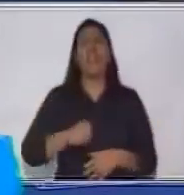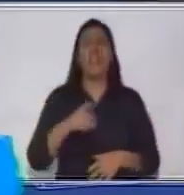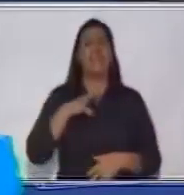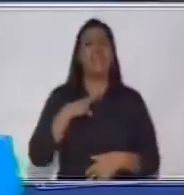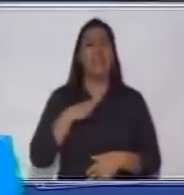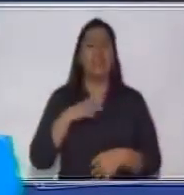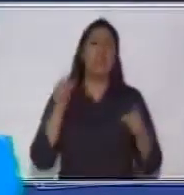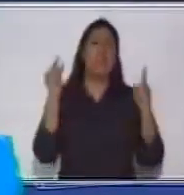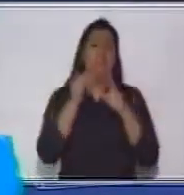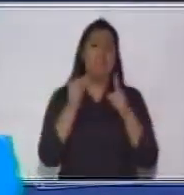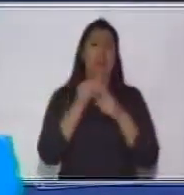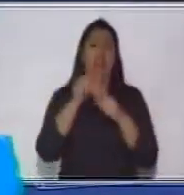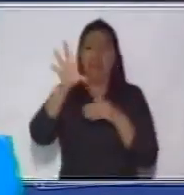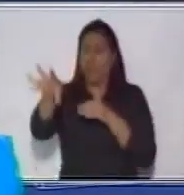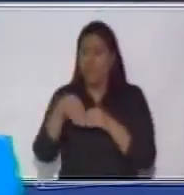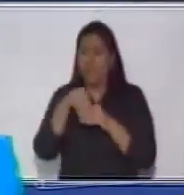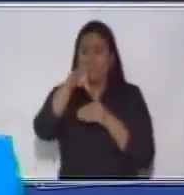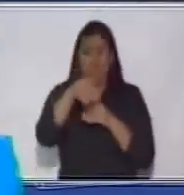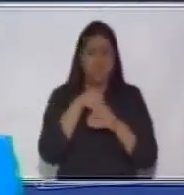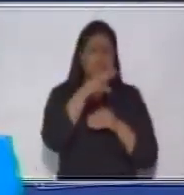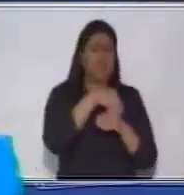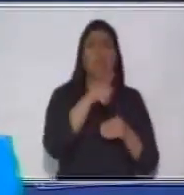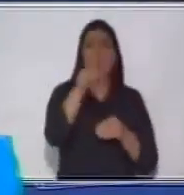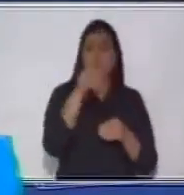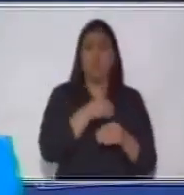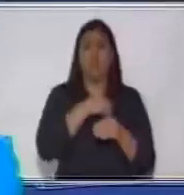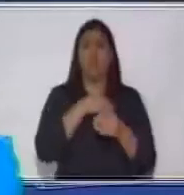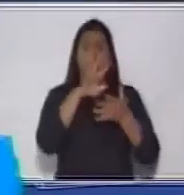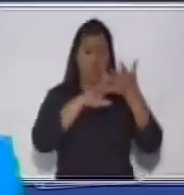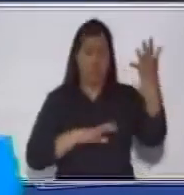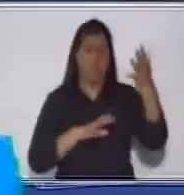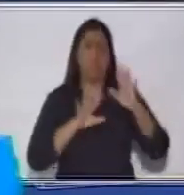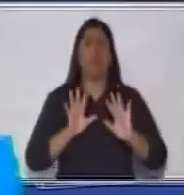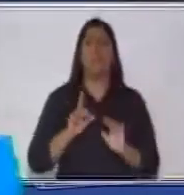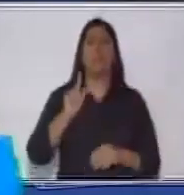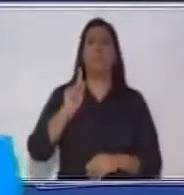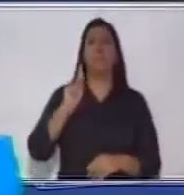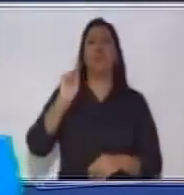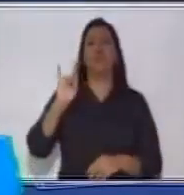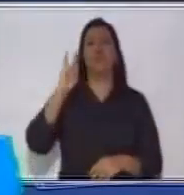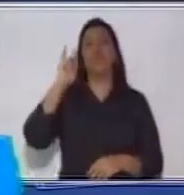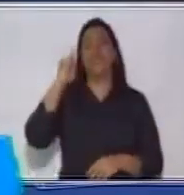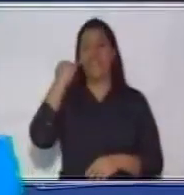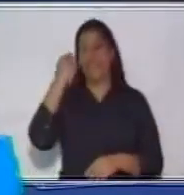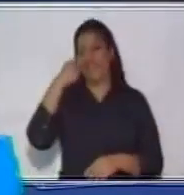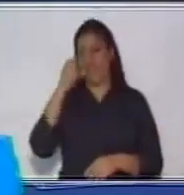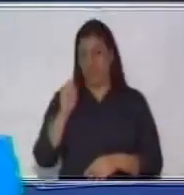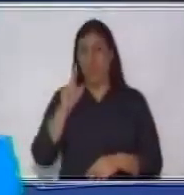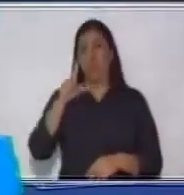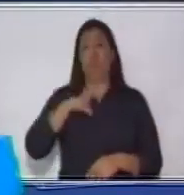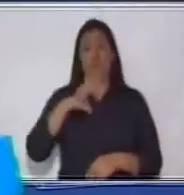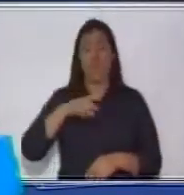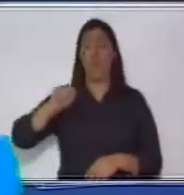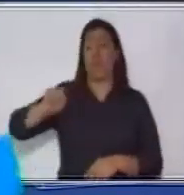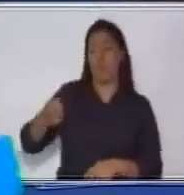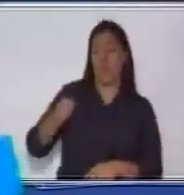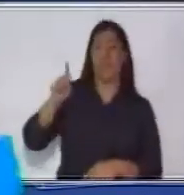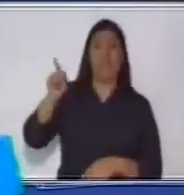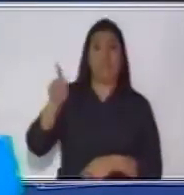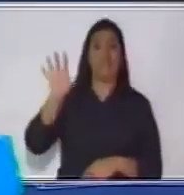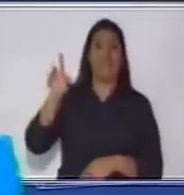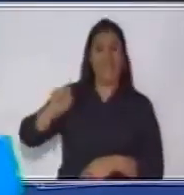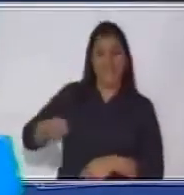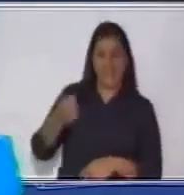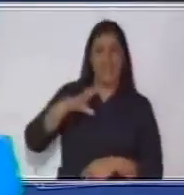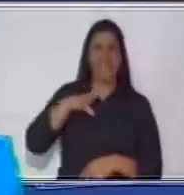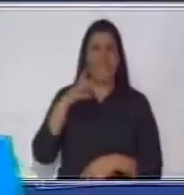acumulando y si quieres puedes escribir una historia. Yuyito tiene una llave. Esa llave es para su ballena.